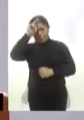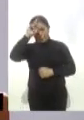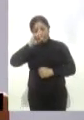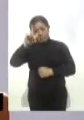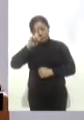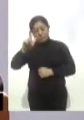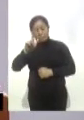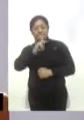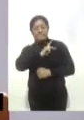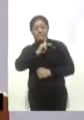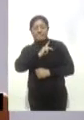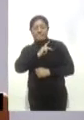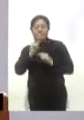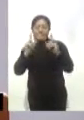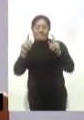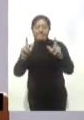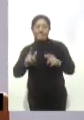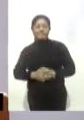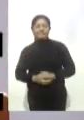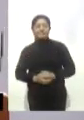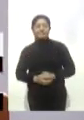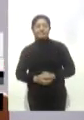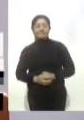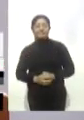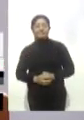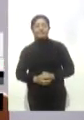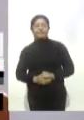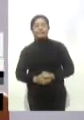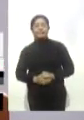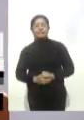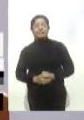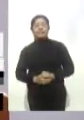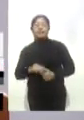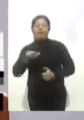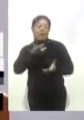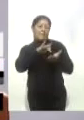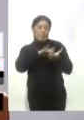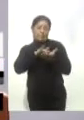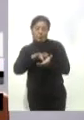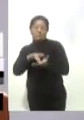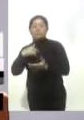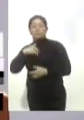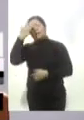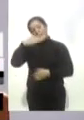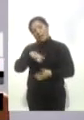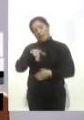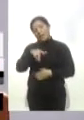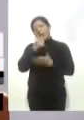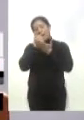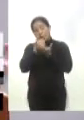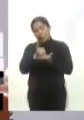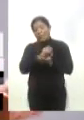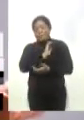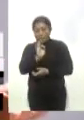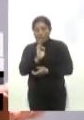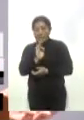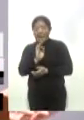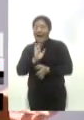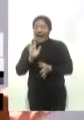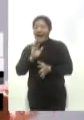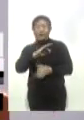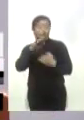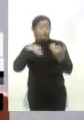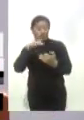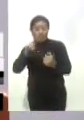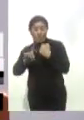nosotros estamos entregando un apoyo que sabemos que puede ayudar, pero que no va a resolver todo el